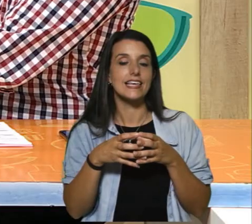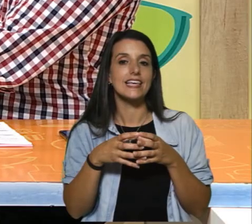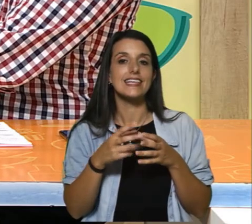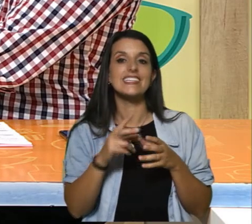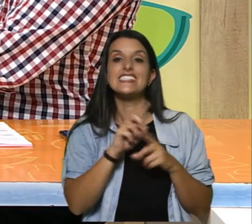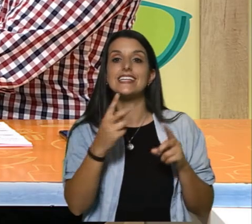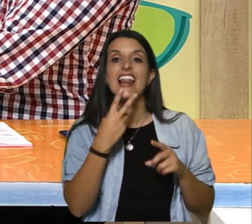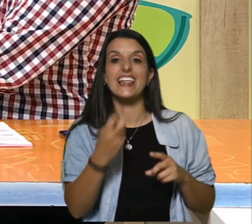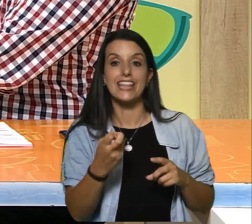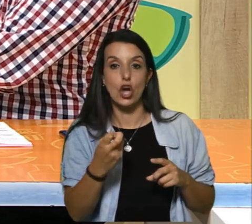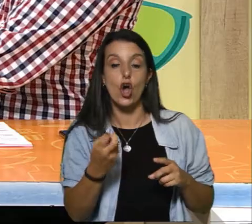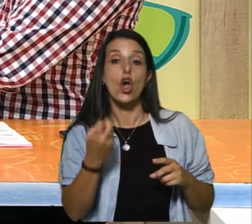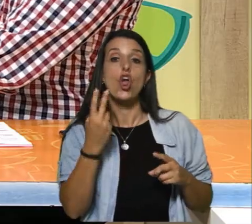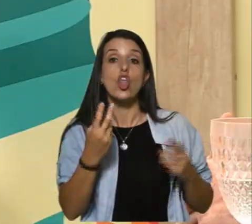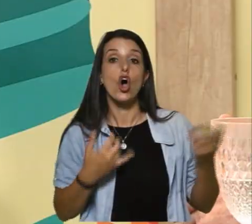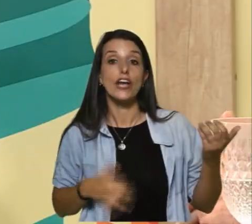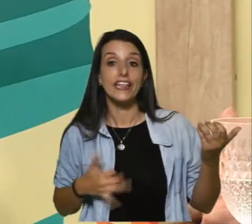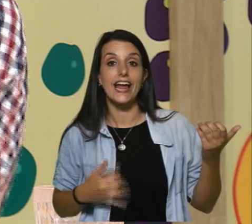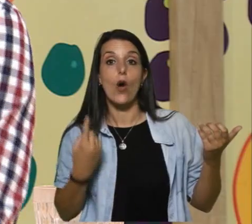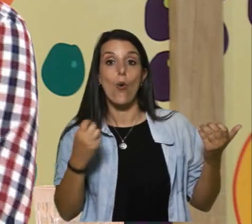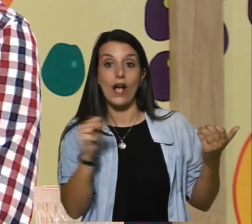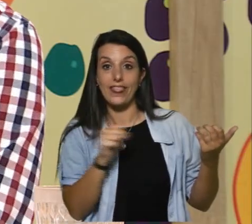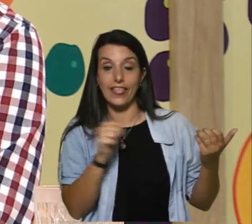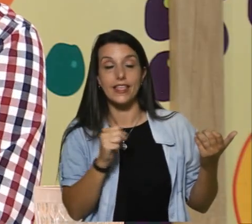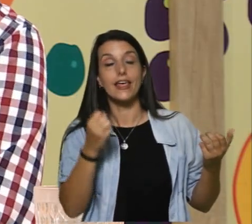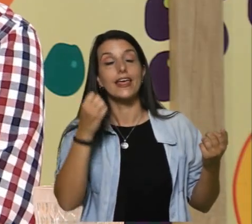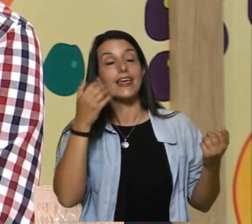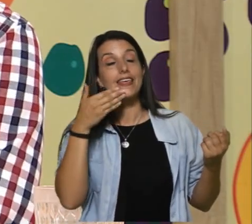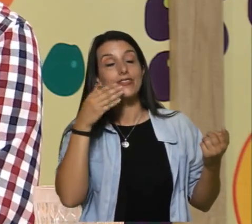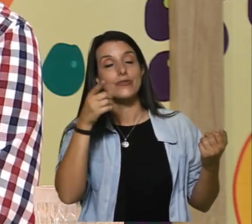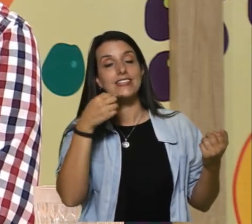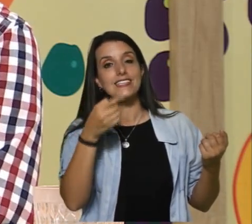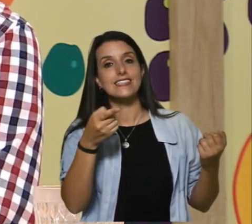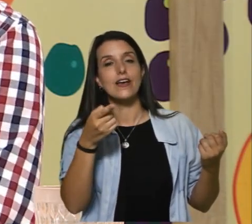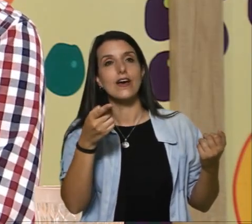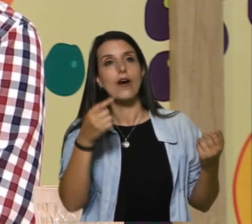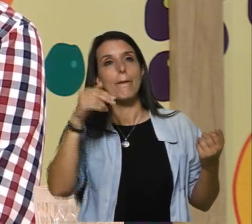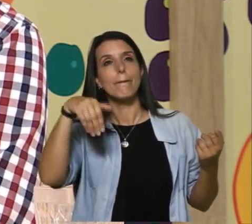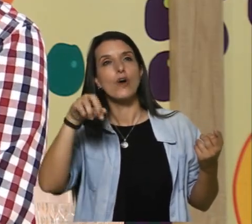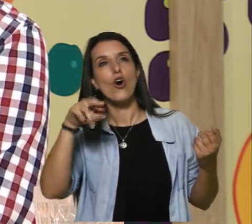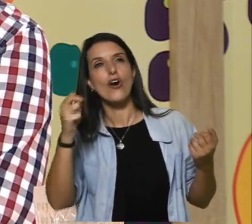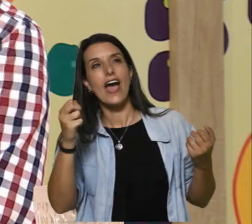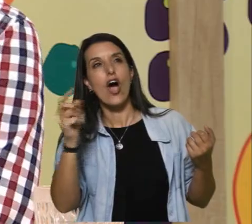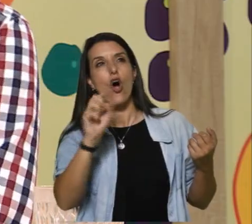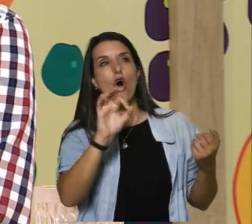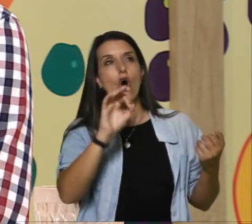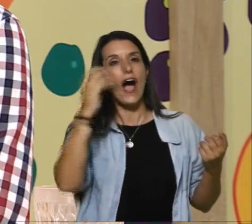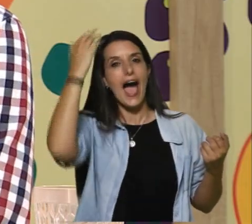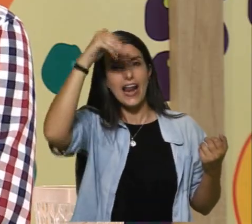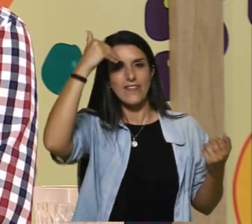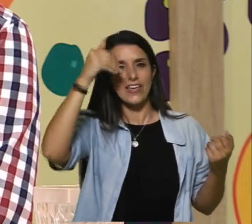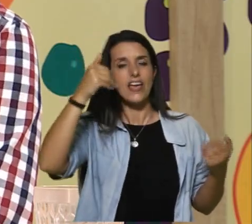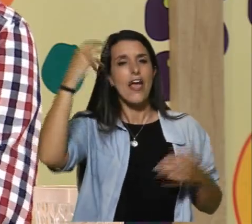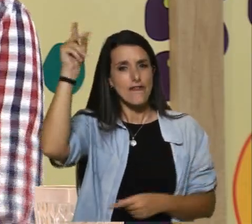defendido con 2 guitarras y con un cante. Porque vos hablabas de música mora o árabe. El flamenco tiene un